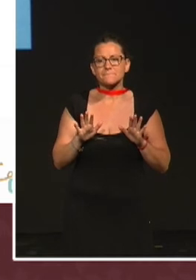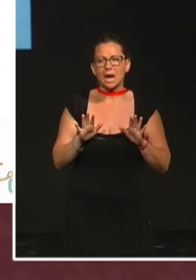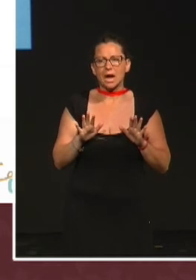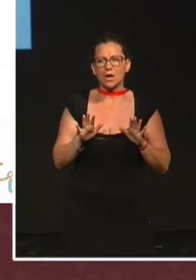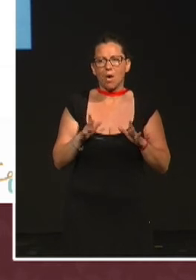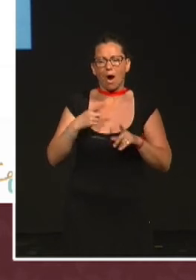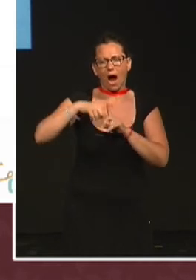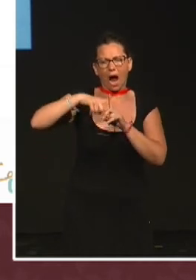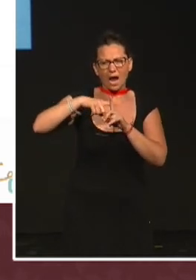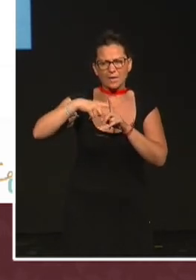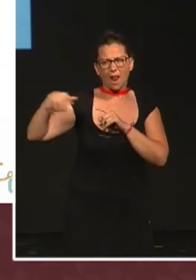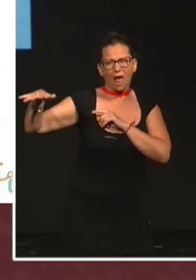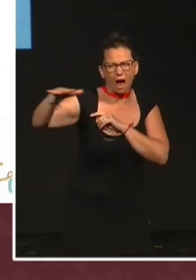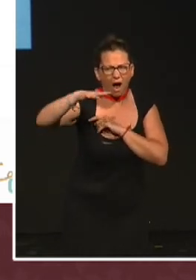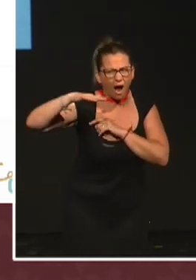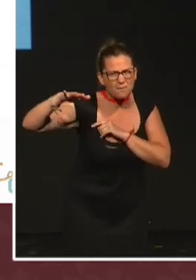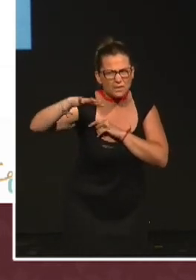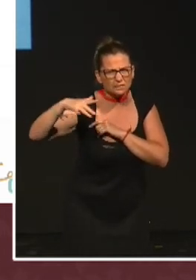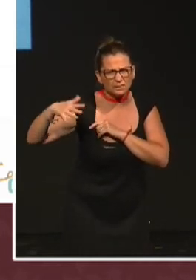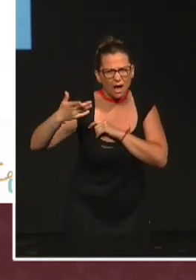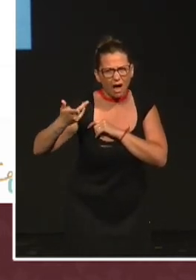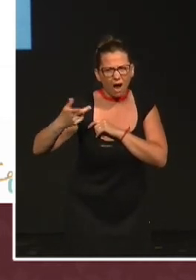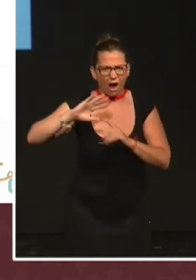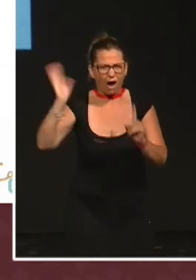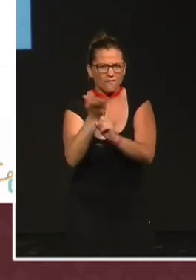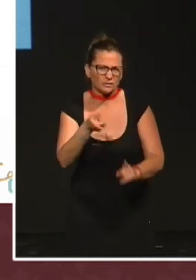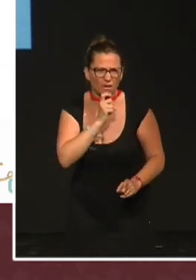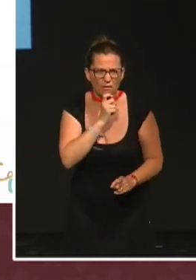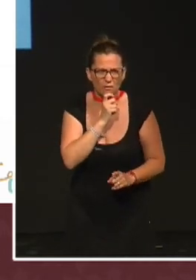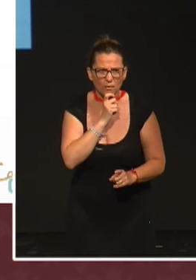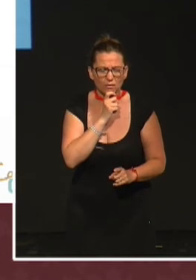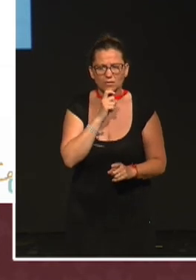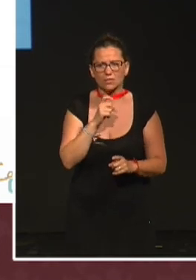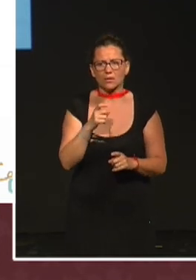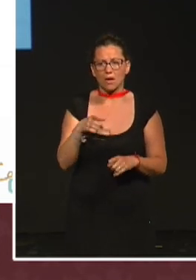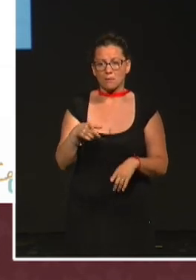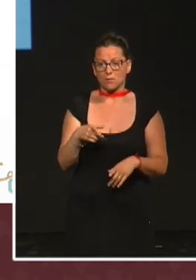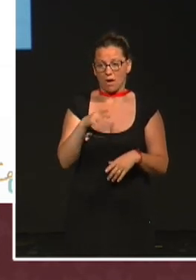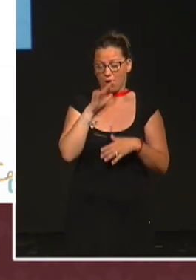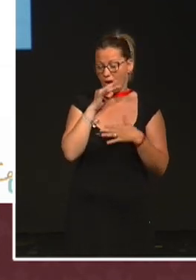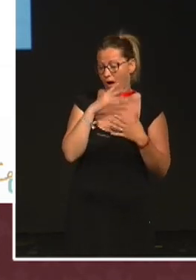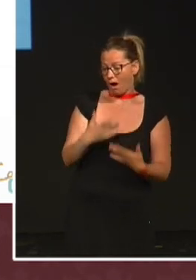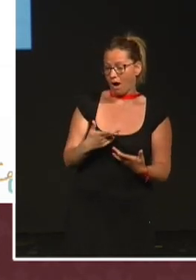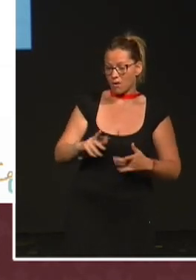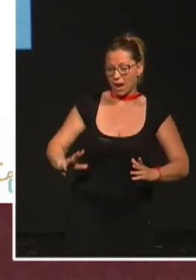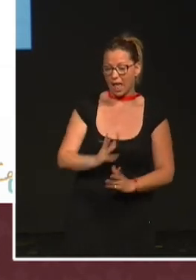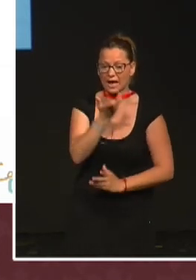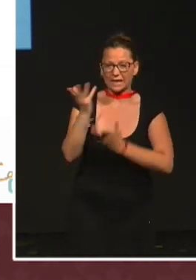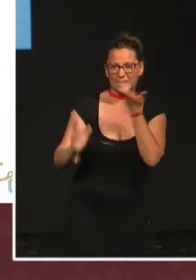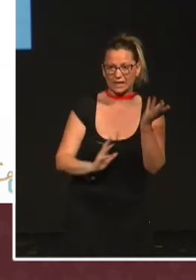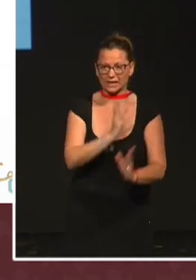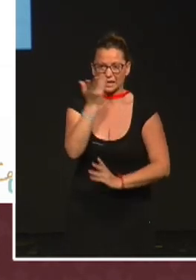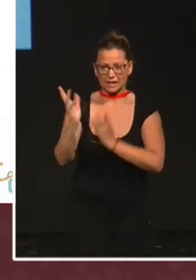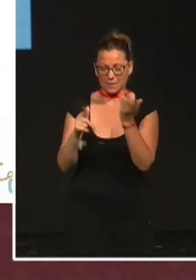de la muerte? Pues la cremación, que es una de las alternativas más importantes o que más implementado se está haciendo, al